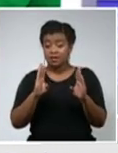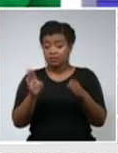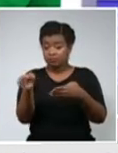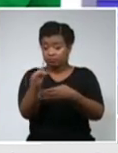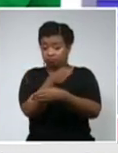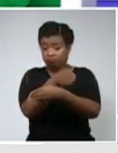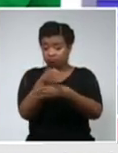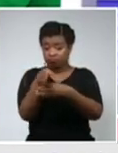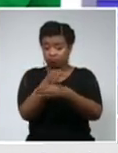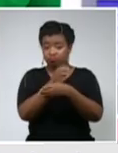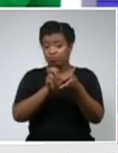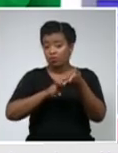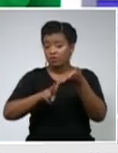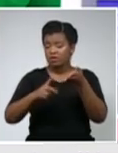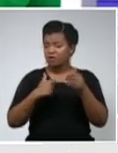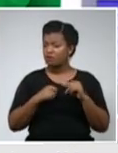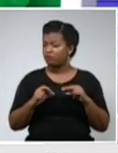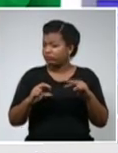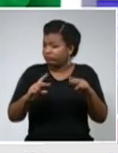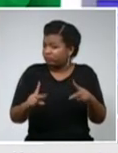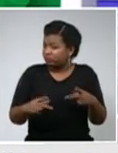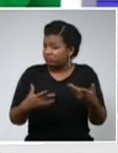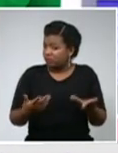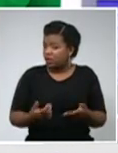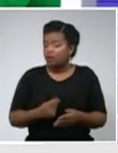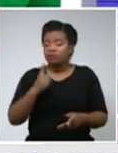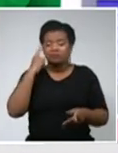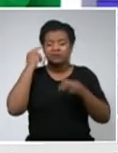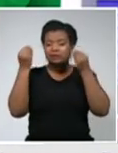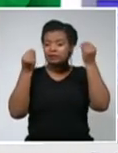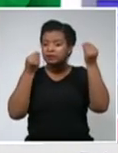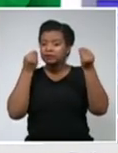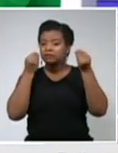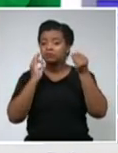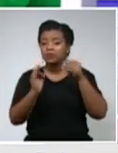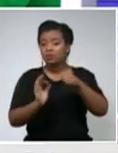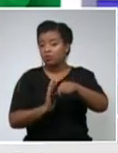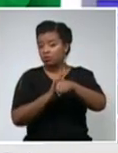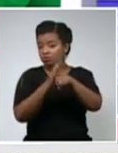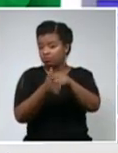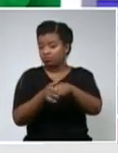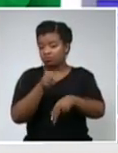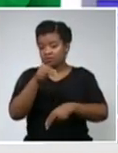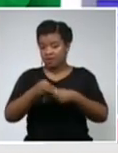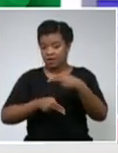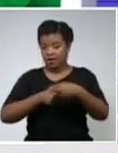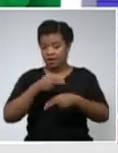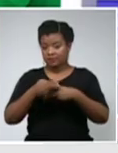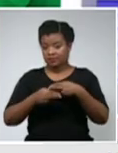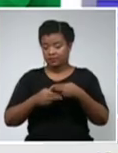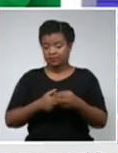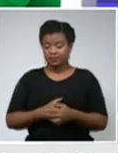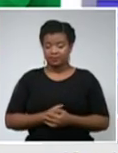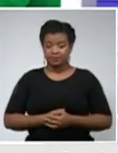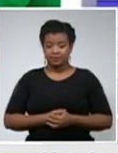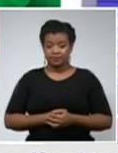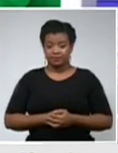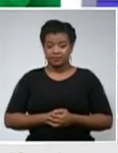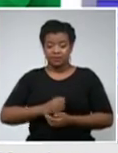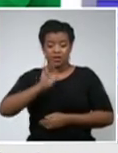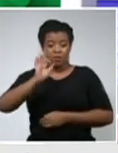que siempre reitero. Eso es un análisis epidemiológico que se hace del comportamiento de la tasa de